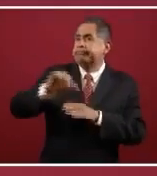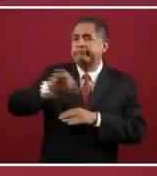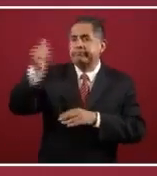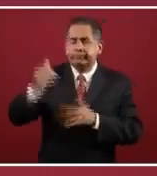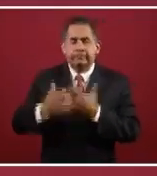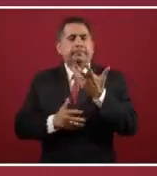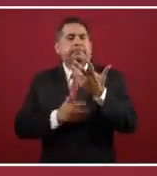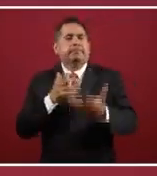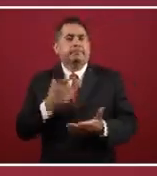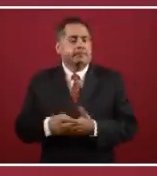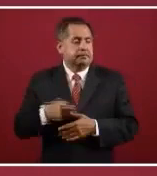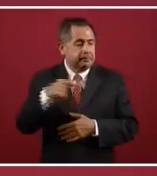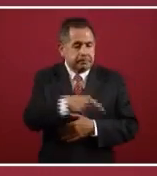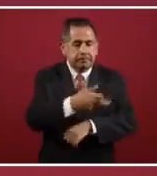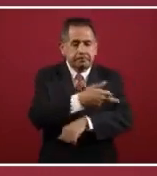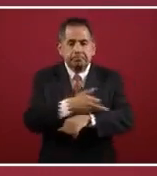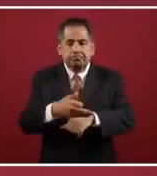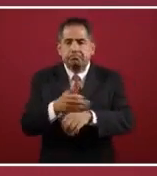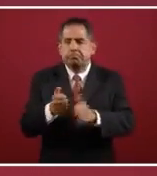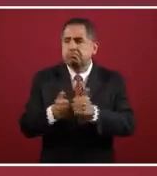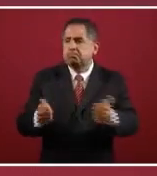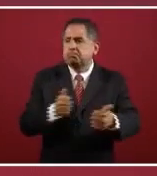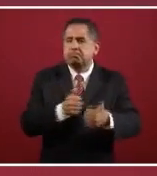hay desintegración en las familias